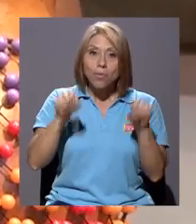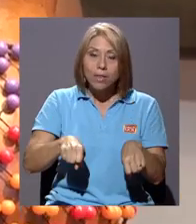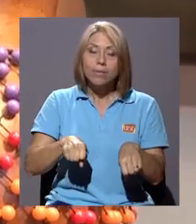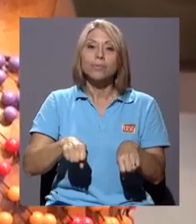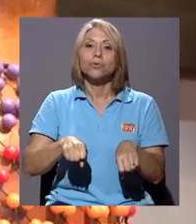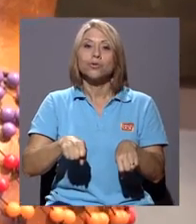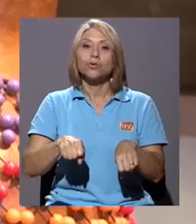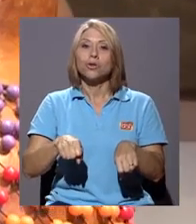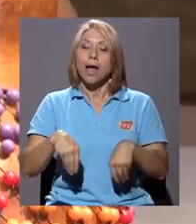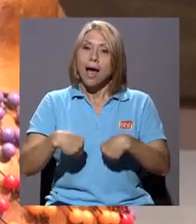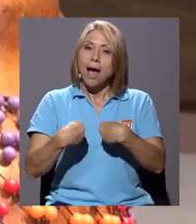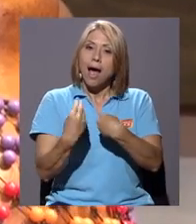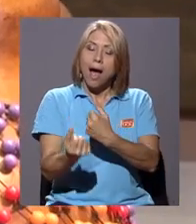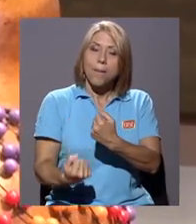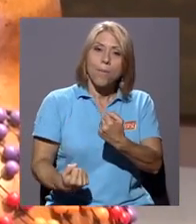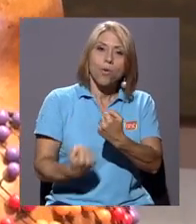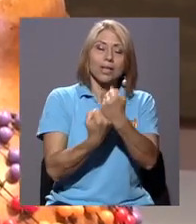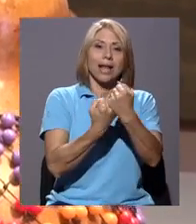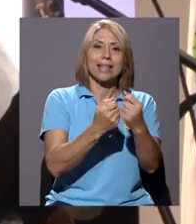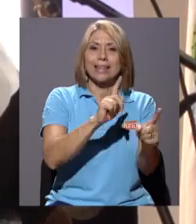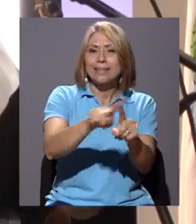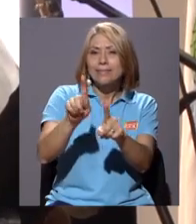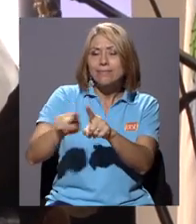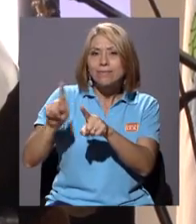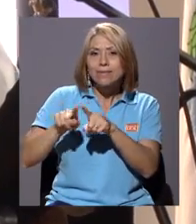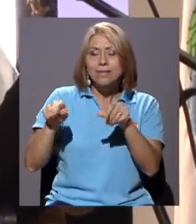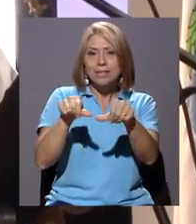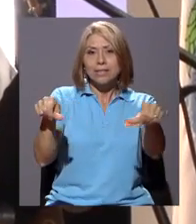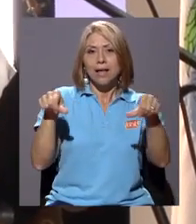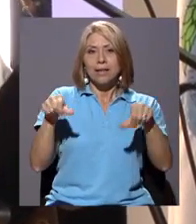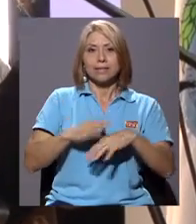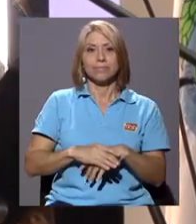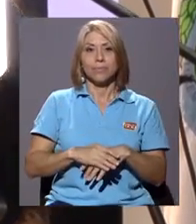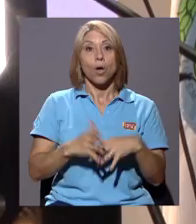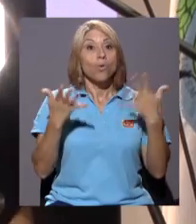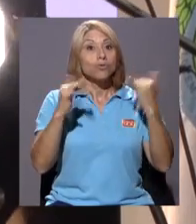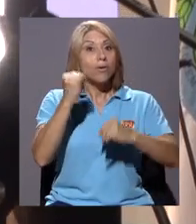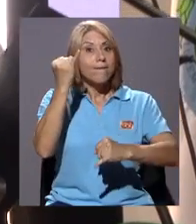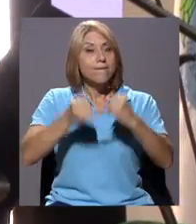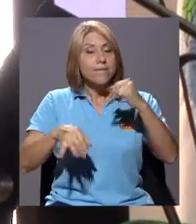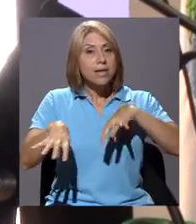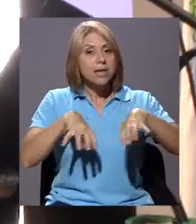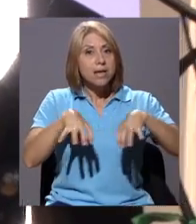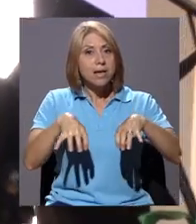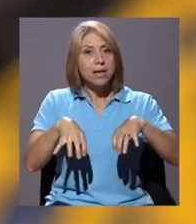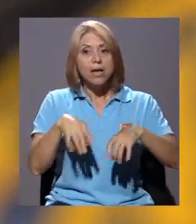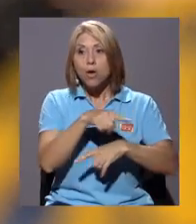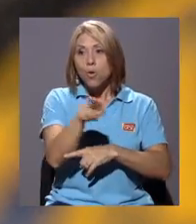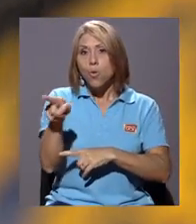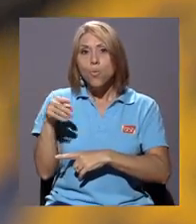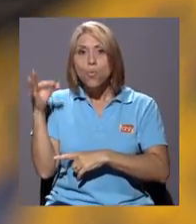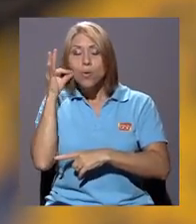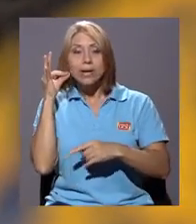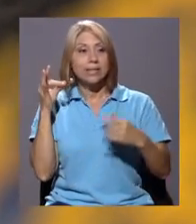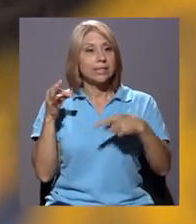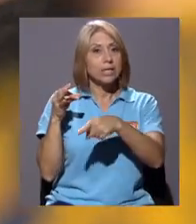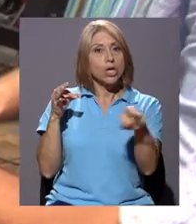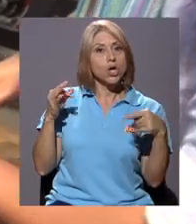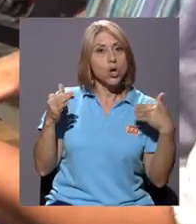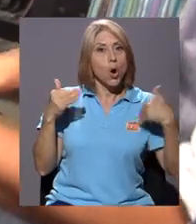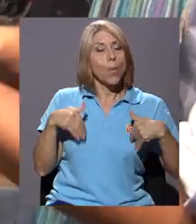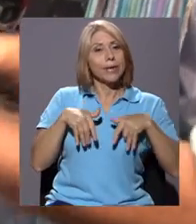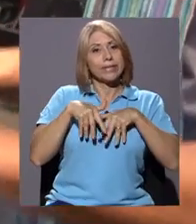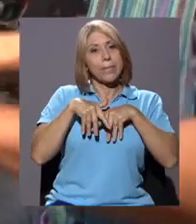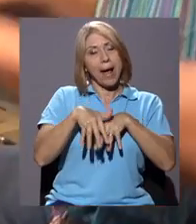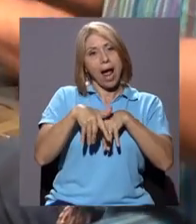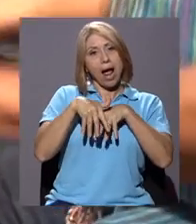aportar desde todos los frentes. Tras finalizar el simposio, las mujeres y hombres participantes marcharon